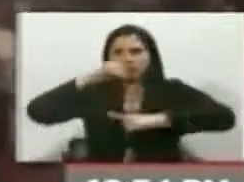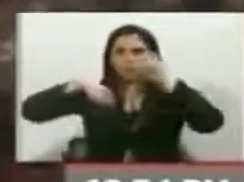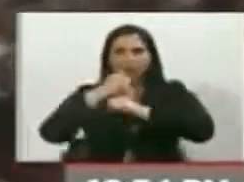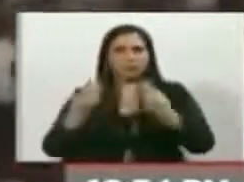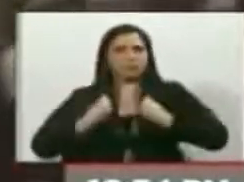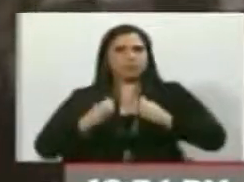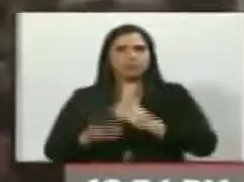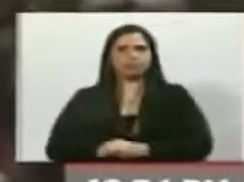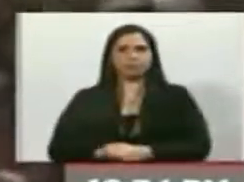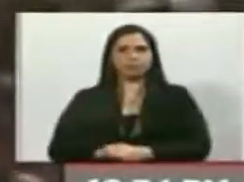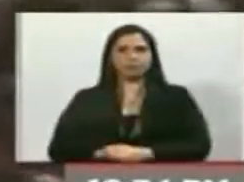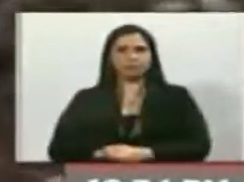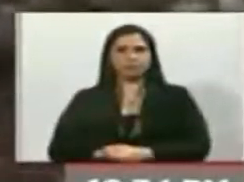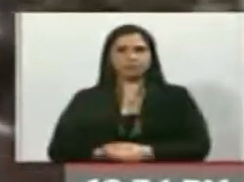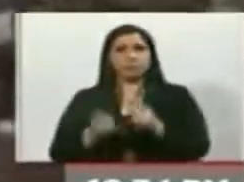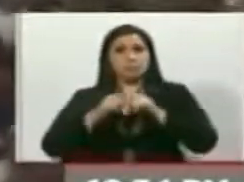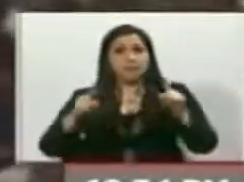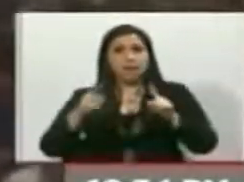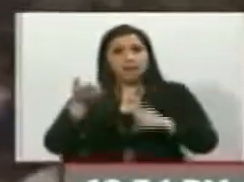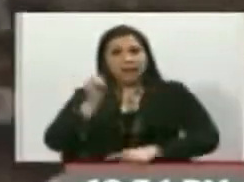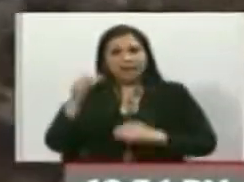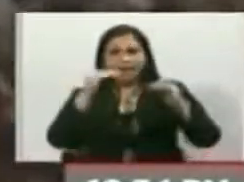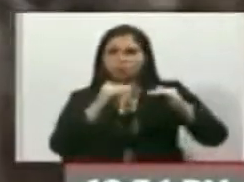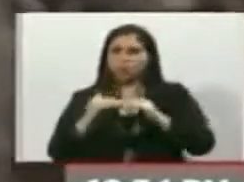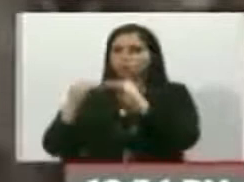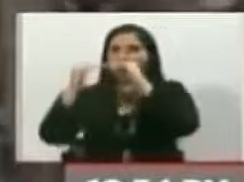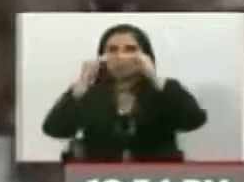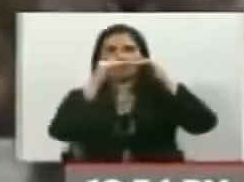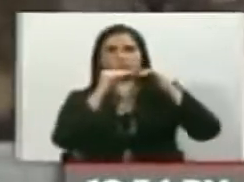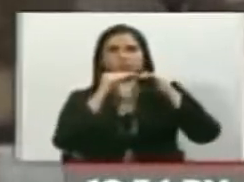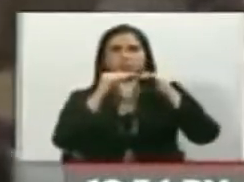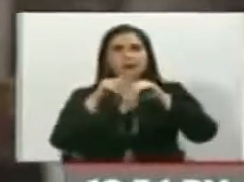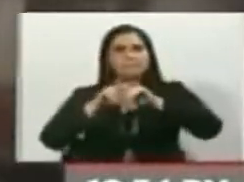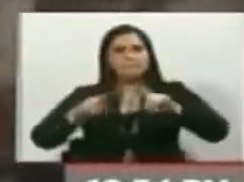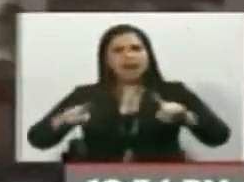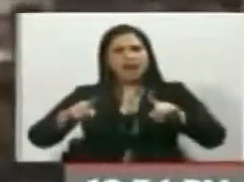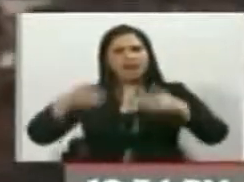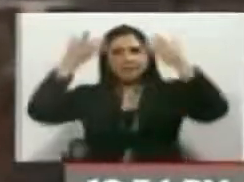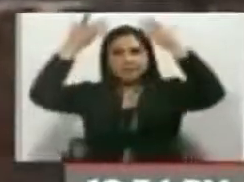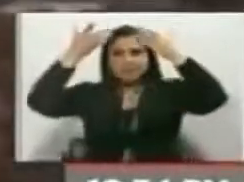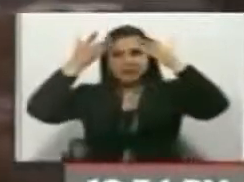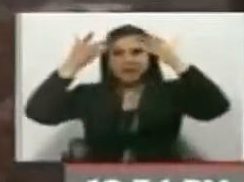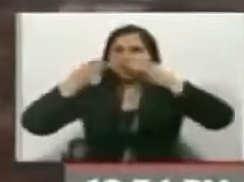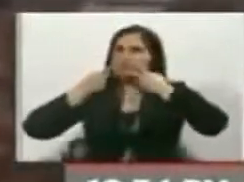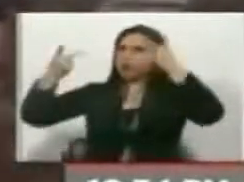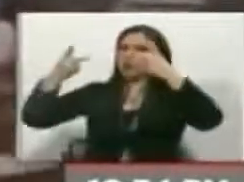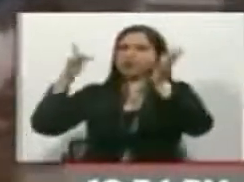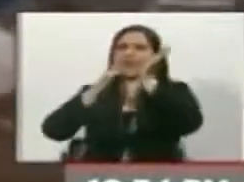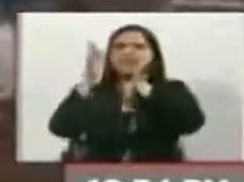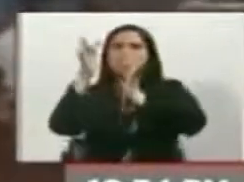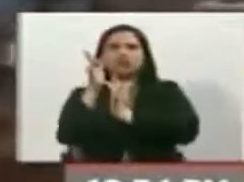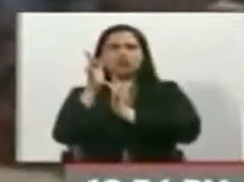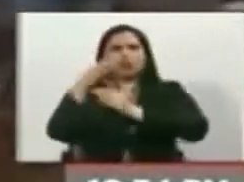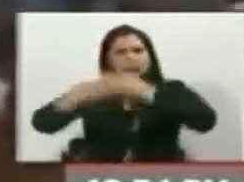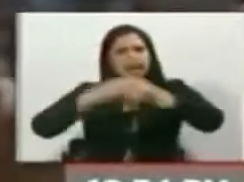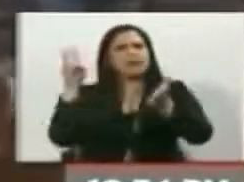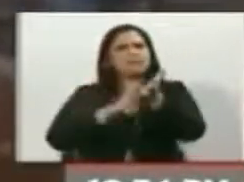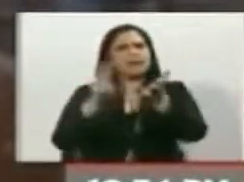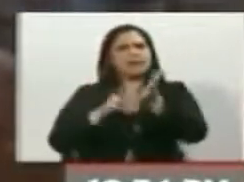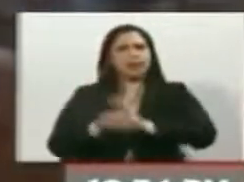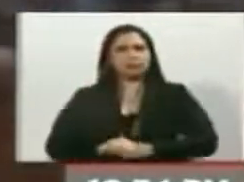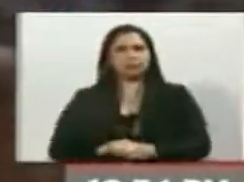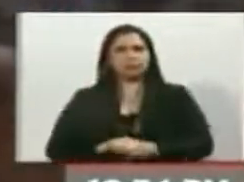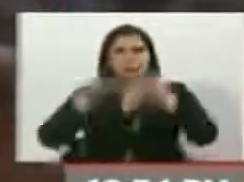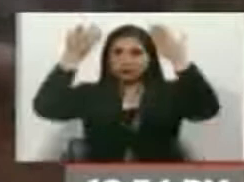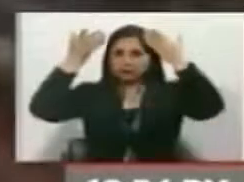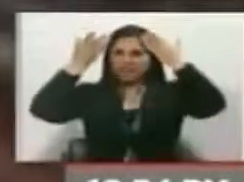vida, para que haya igualdad, para que el reino que anunció Cristo se haga verdad, el